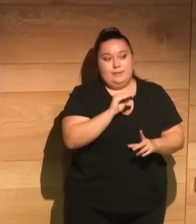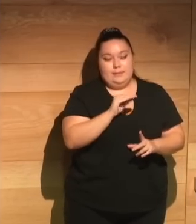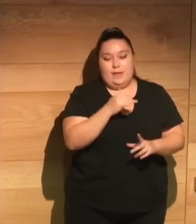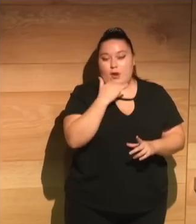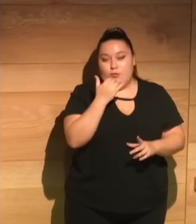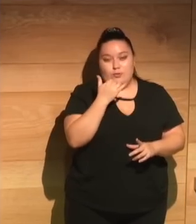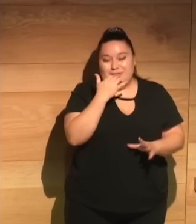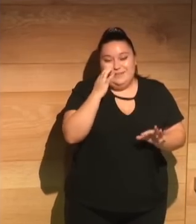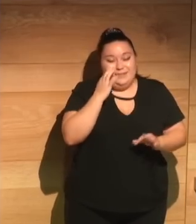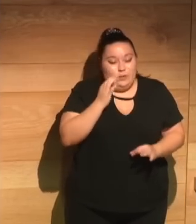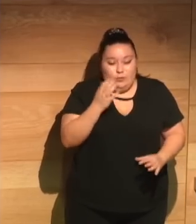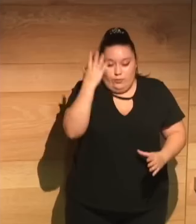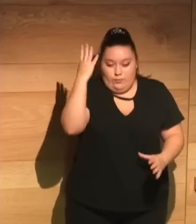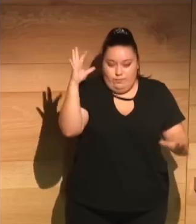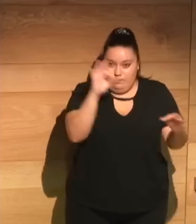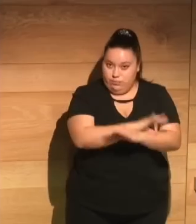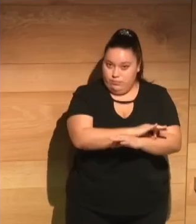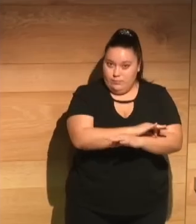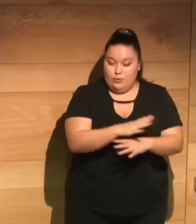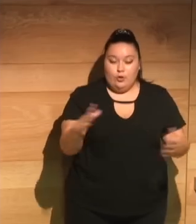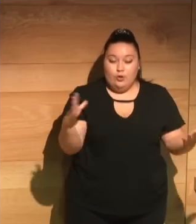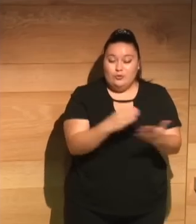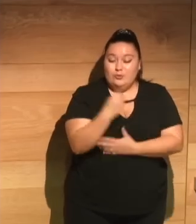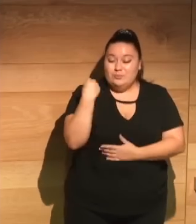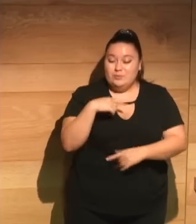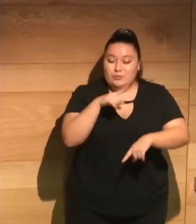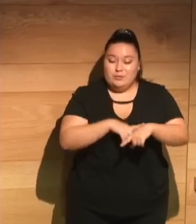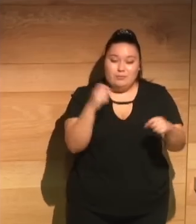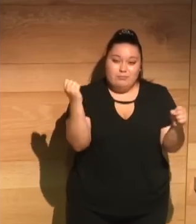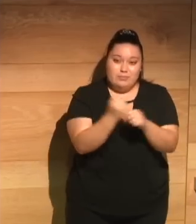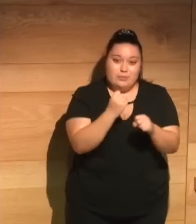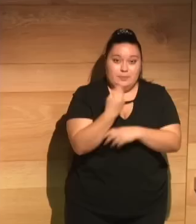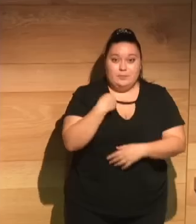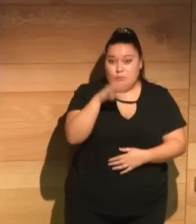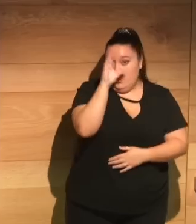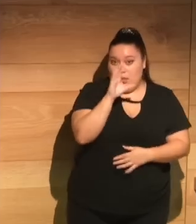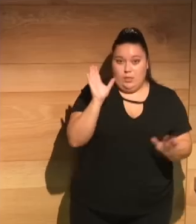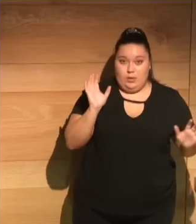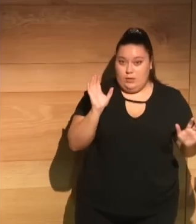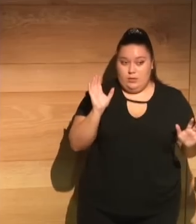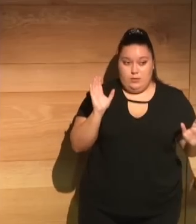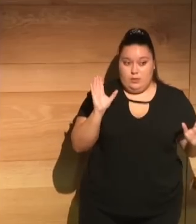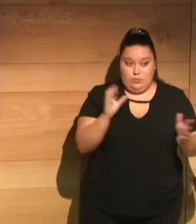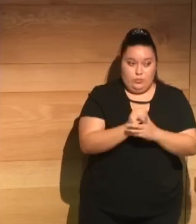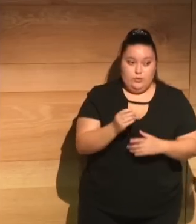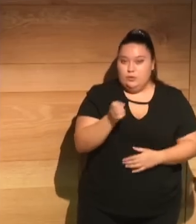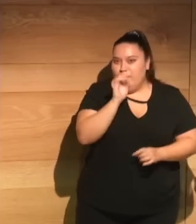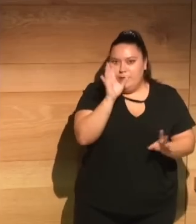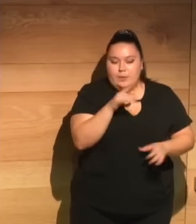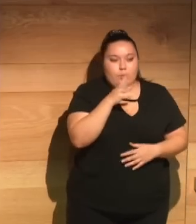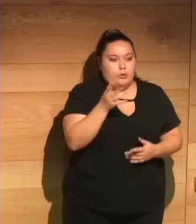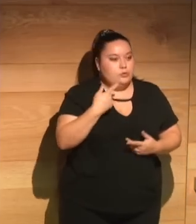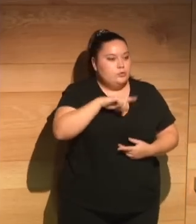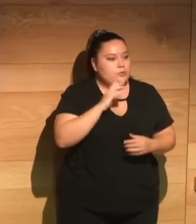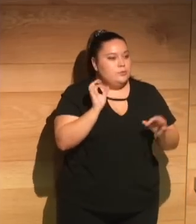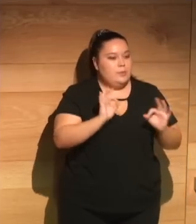equivocada, porque todo el mundo estaba trabajando sobre lo mismo al mismo tiempo. Como tantas veces en ciencia, por otro lado. Claro. Pero eso es flipante, o sea, porque hemos empezado